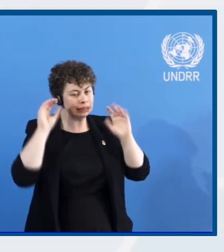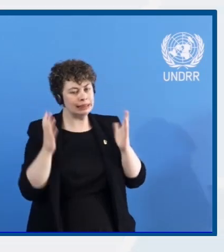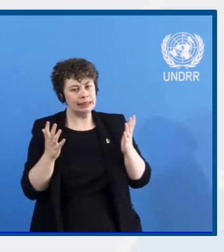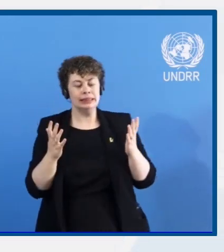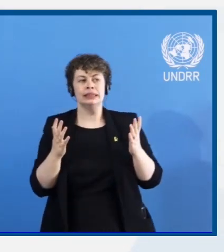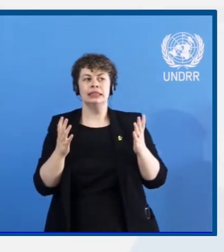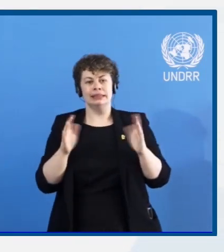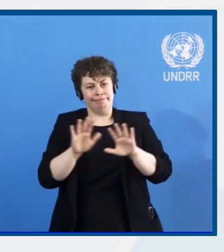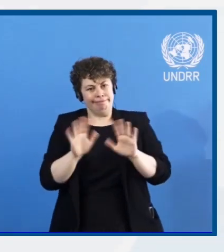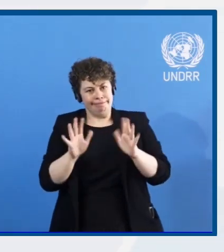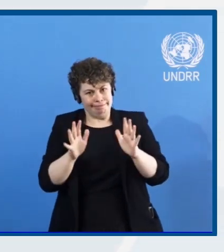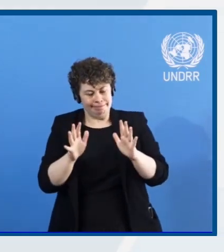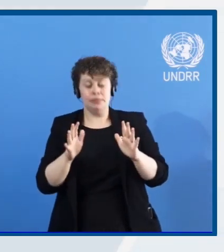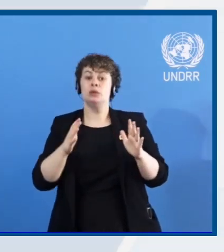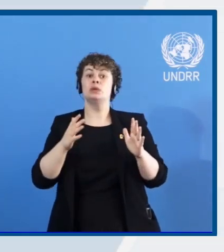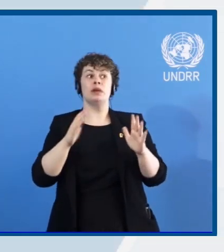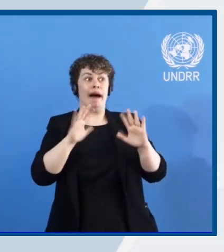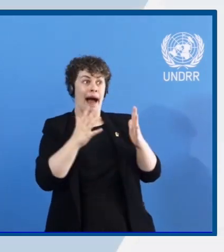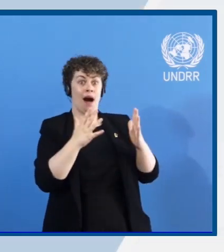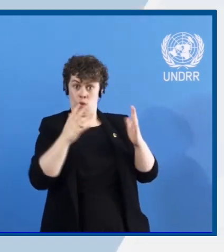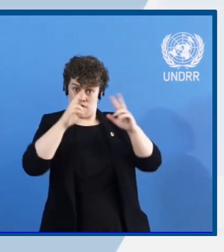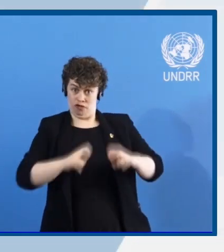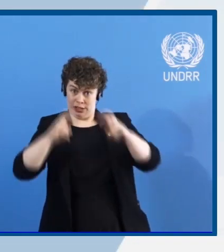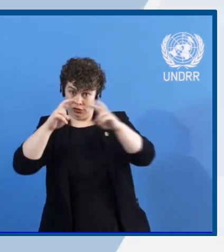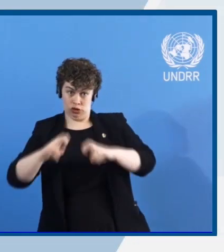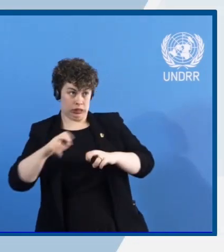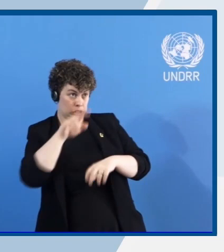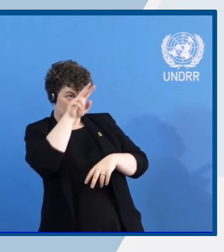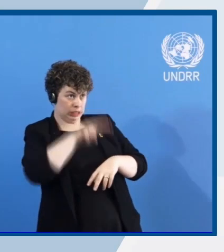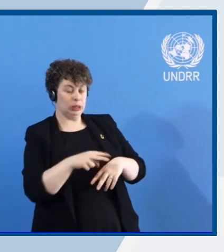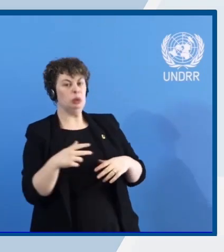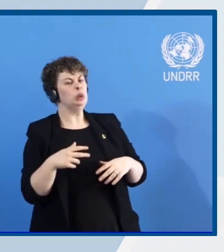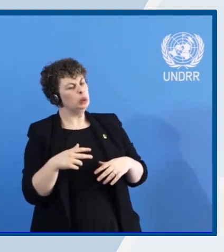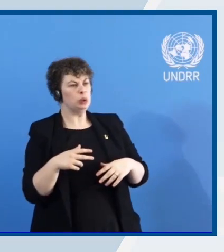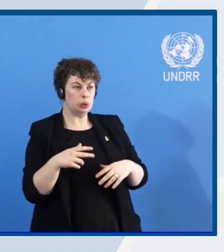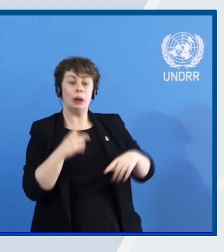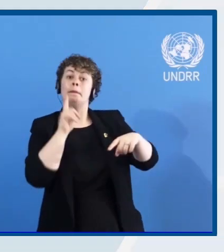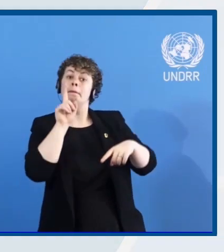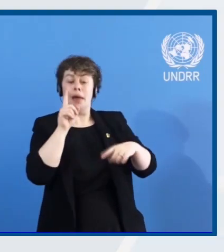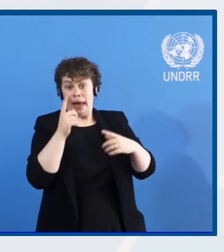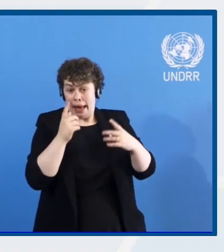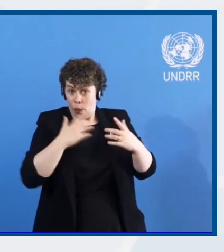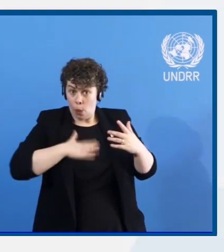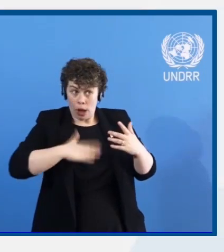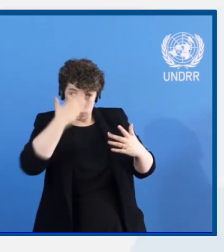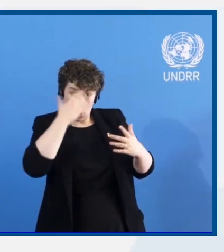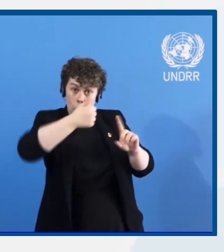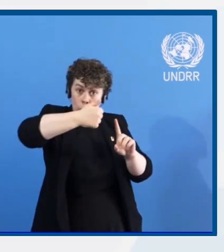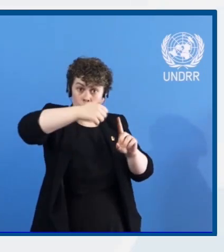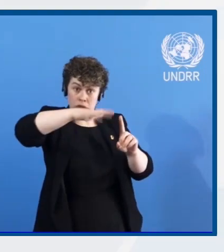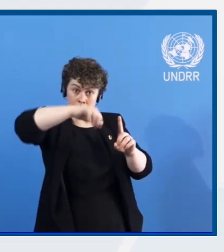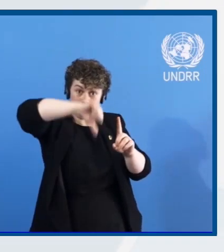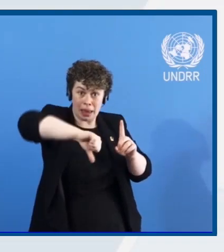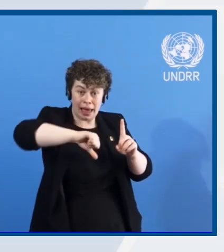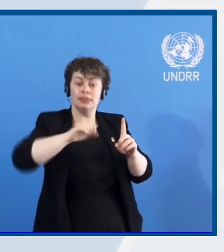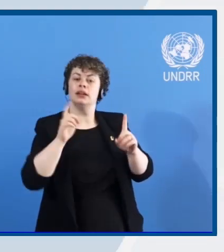un costo asociado a la investigación y, ¿por qué no decirlo?, al negocio de la investigación relacionado con el tema de